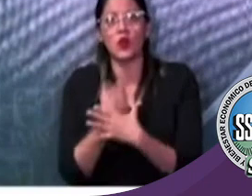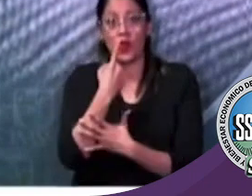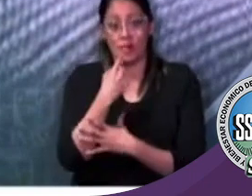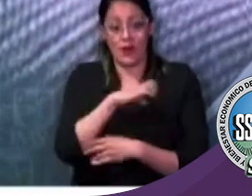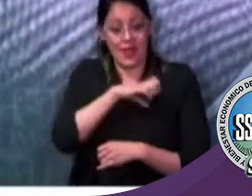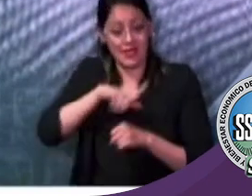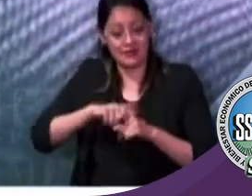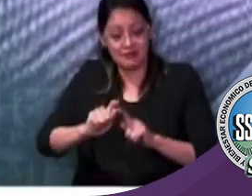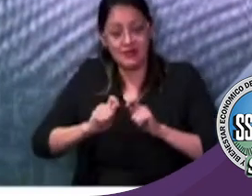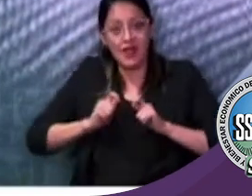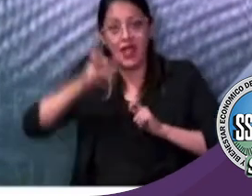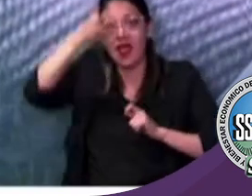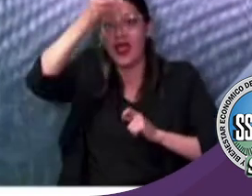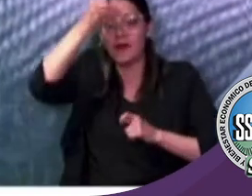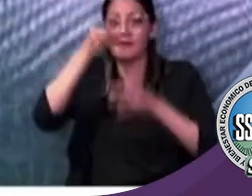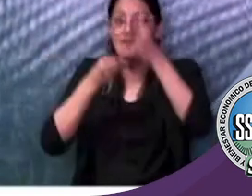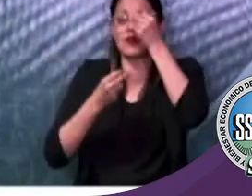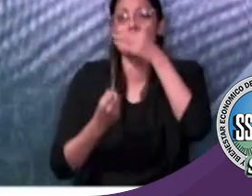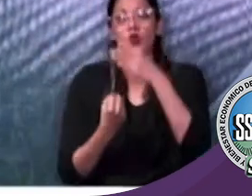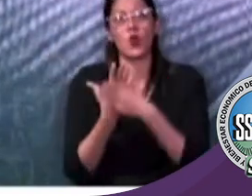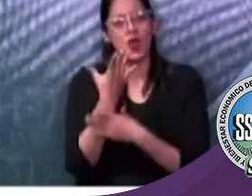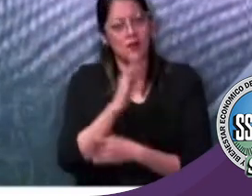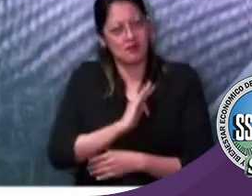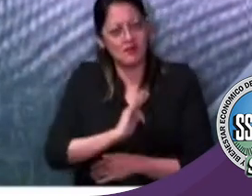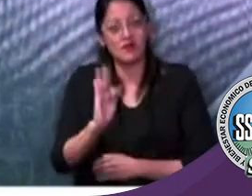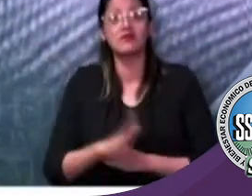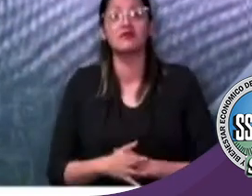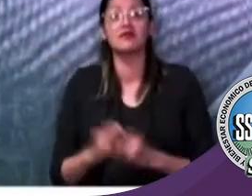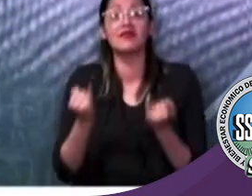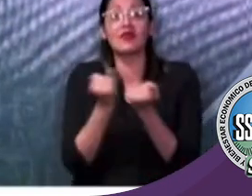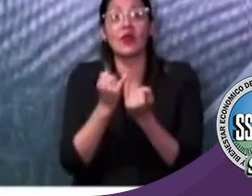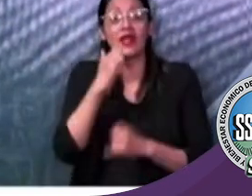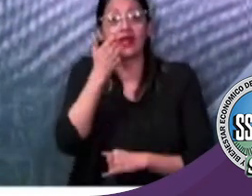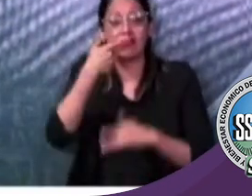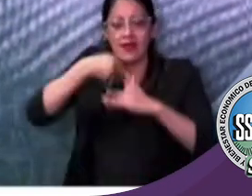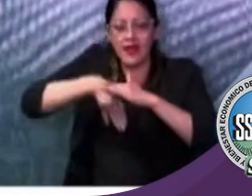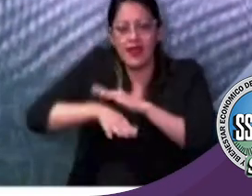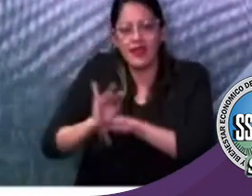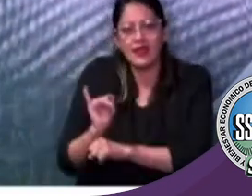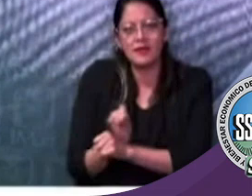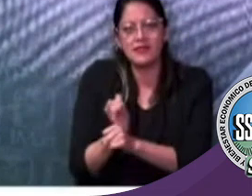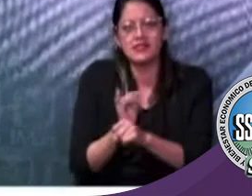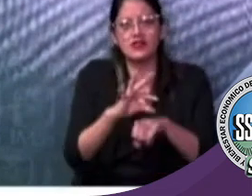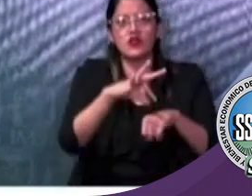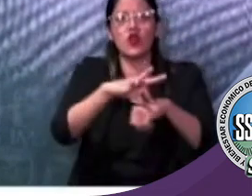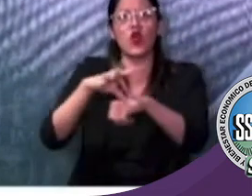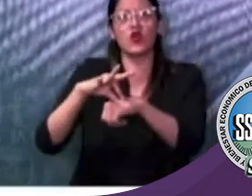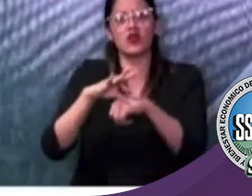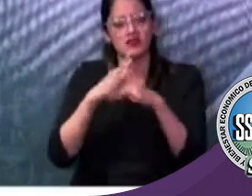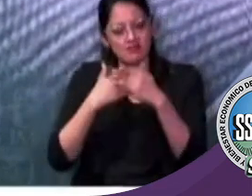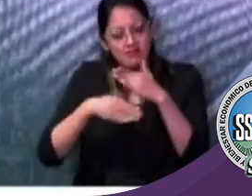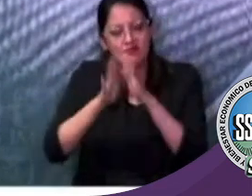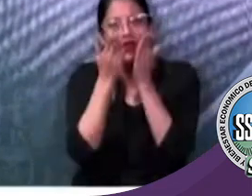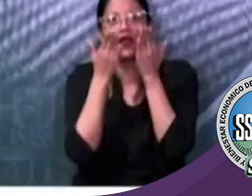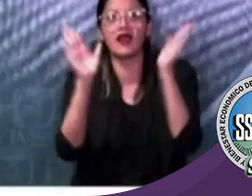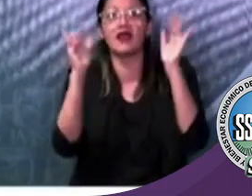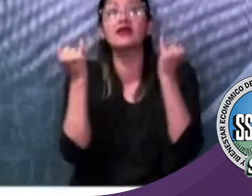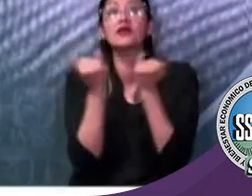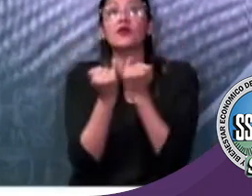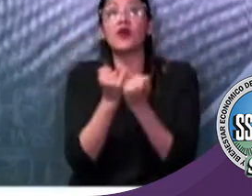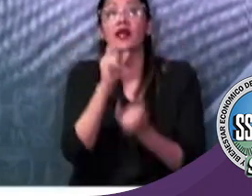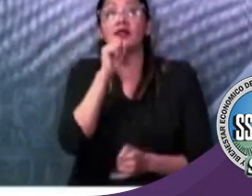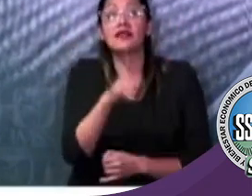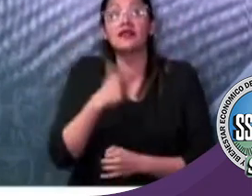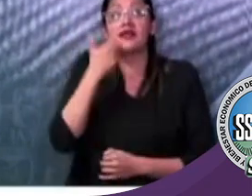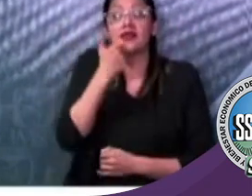cada uno tiene. Queremos adentrarnos en la investigación médica y, por supuesto, deseamos